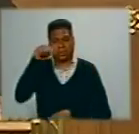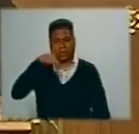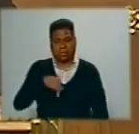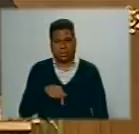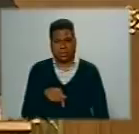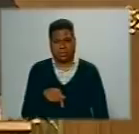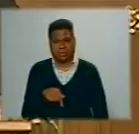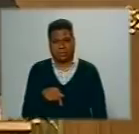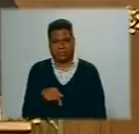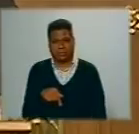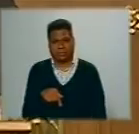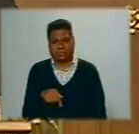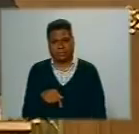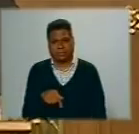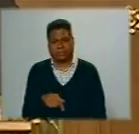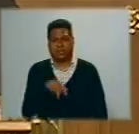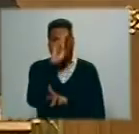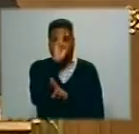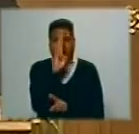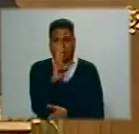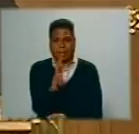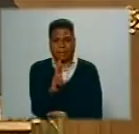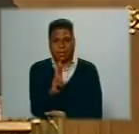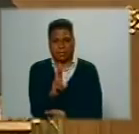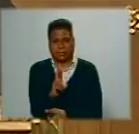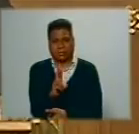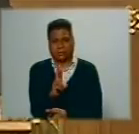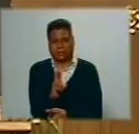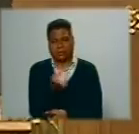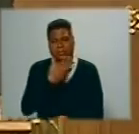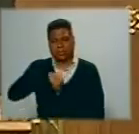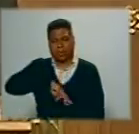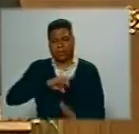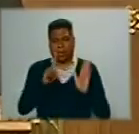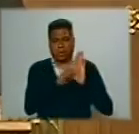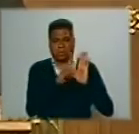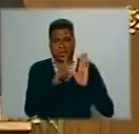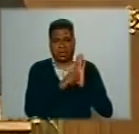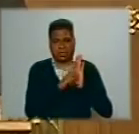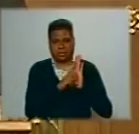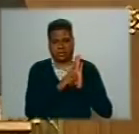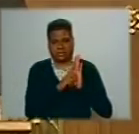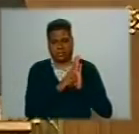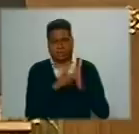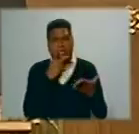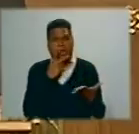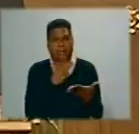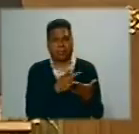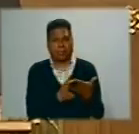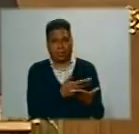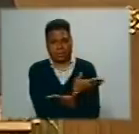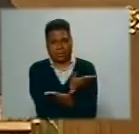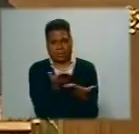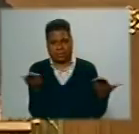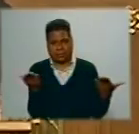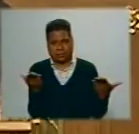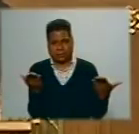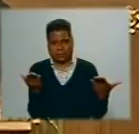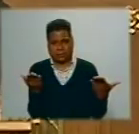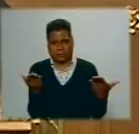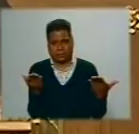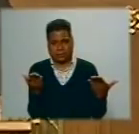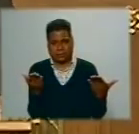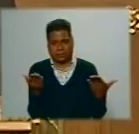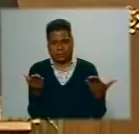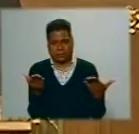que se siga respetando nuestro derecho soberano. Esa es la propuesta, querida presidenta,